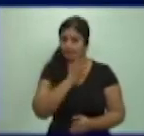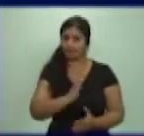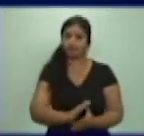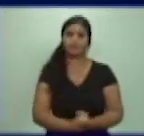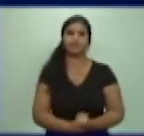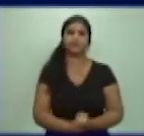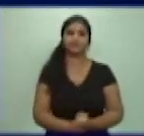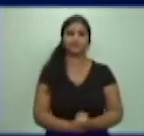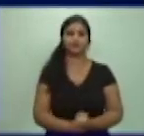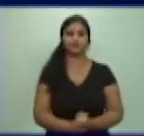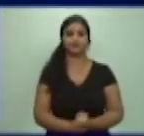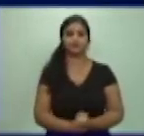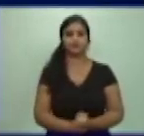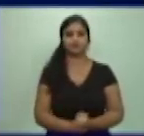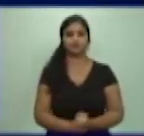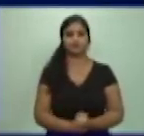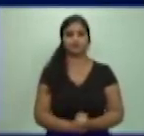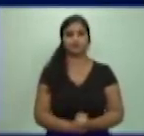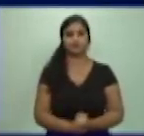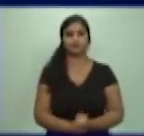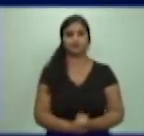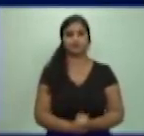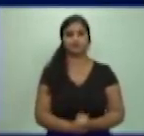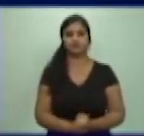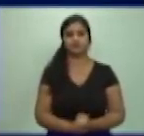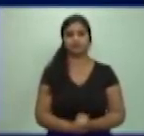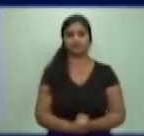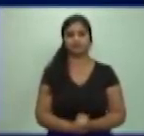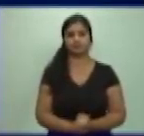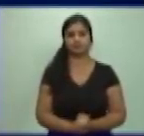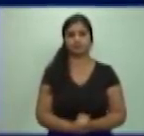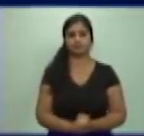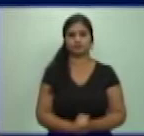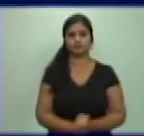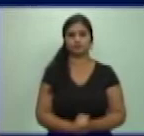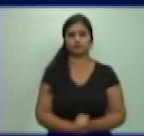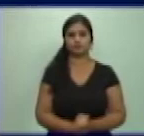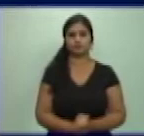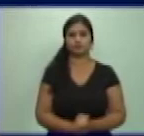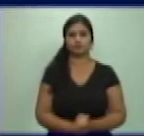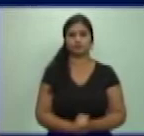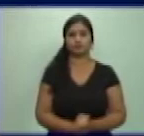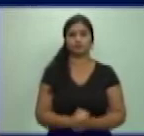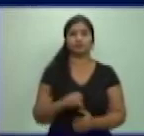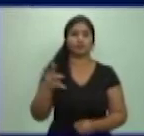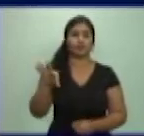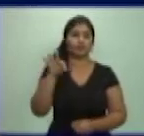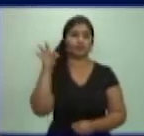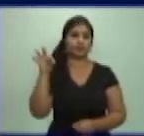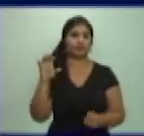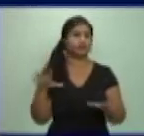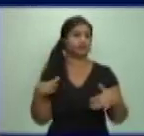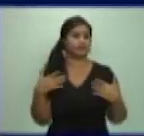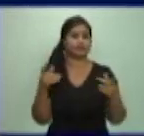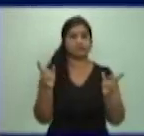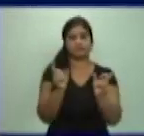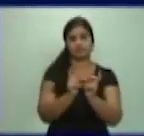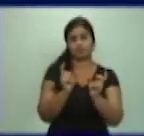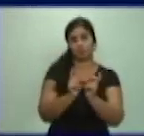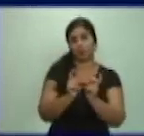¿Qué elementos pueden preguntarme en este bloque de preguntas? Extraer del texto